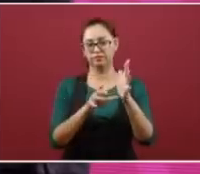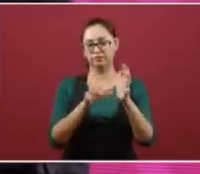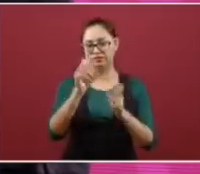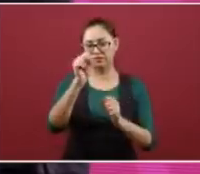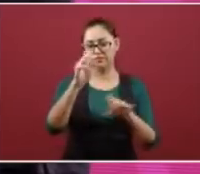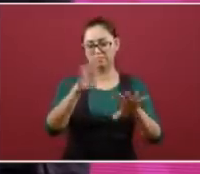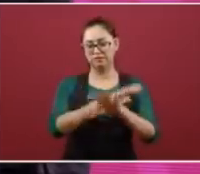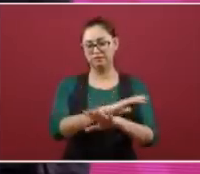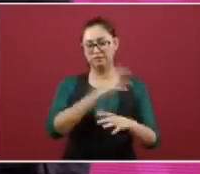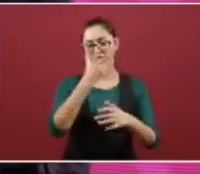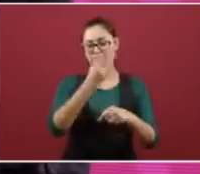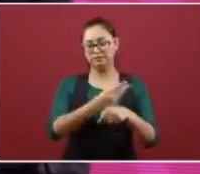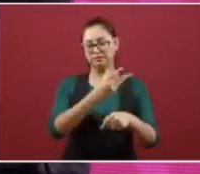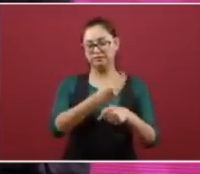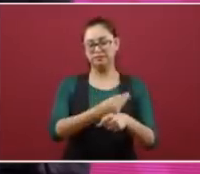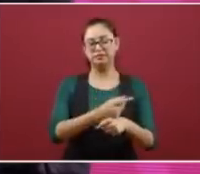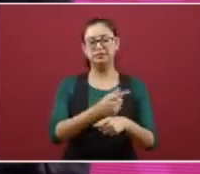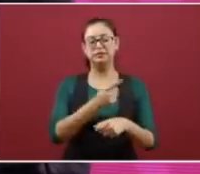grave